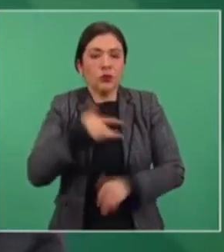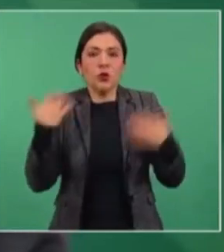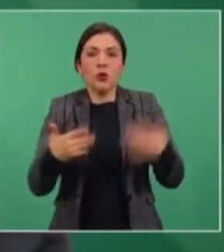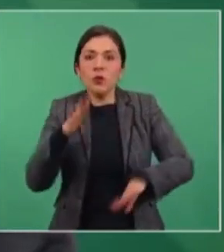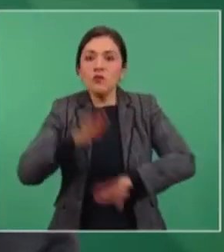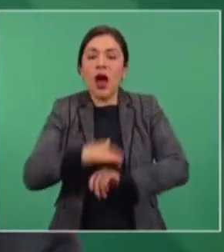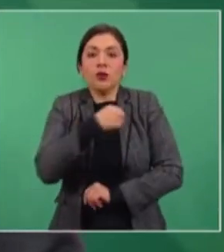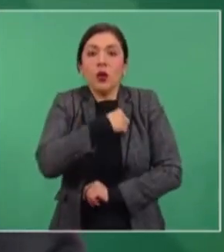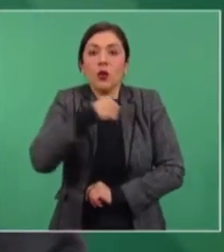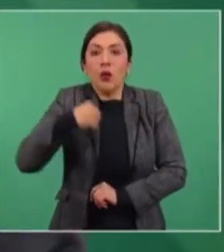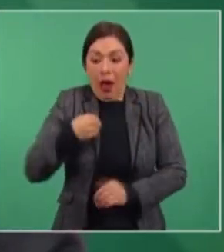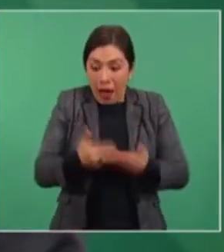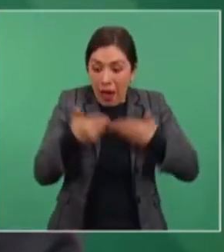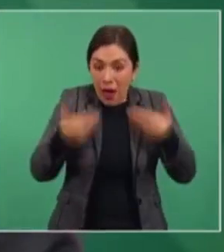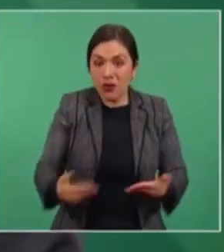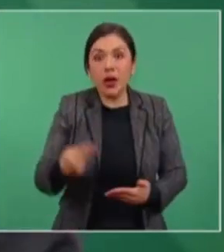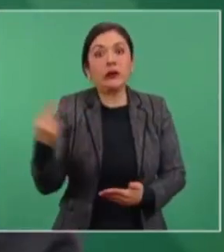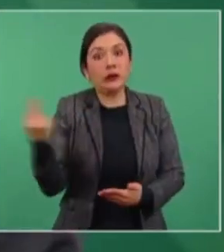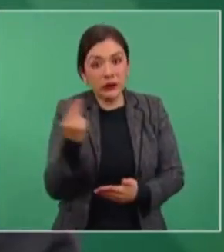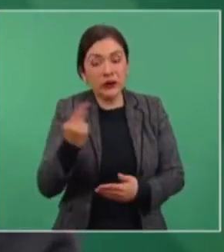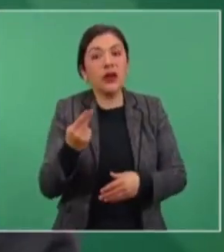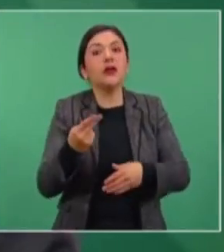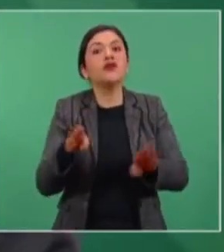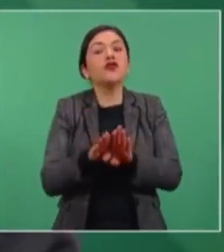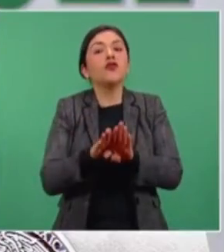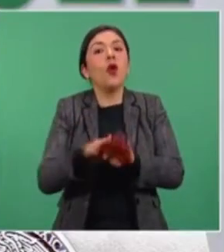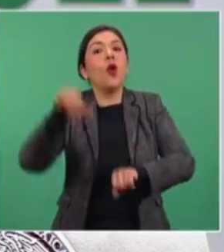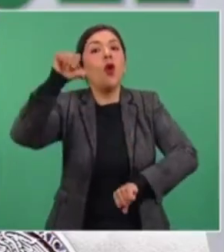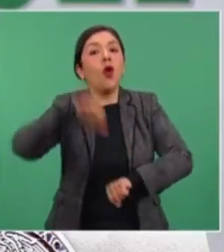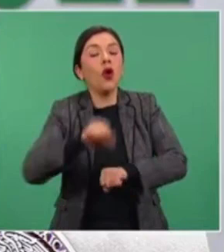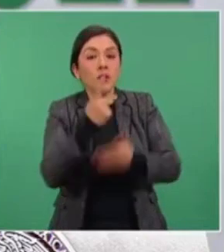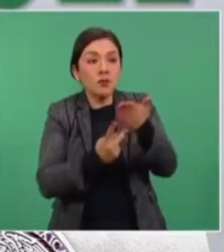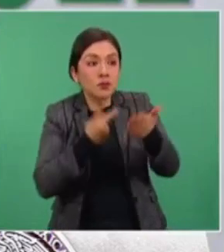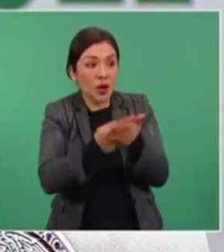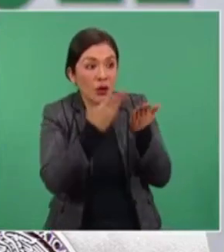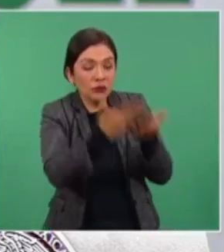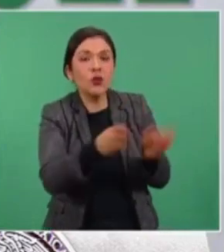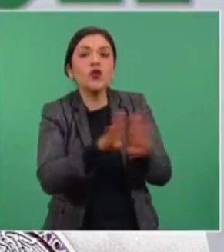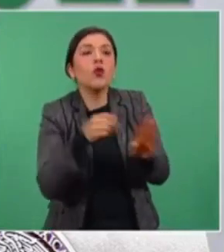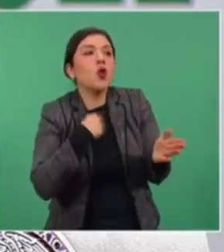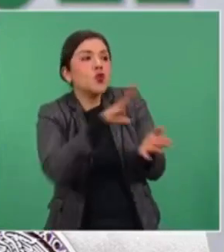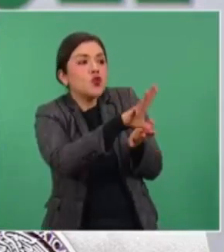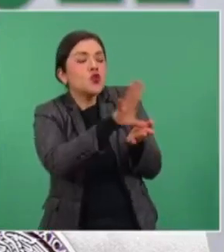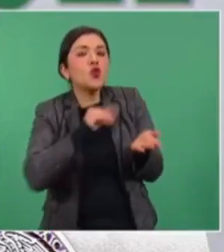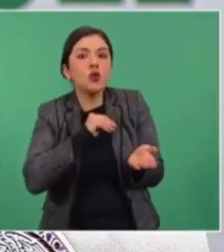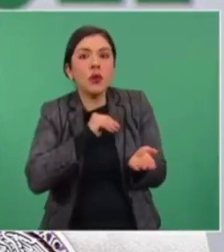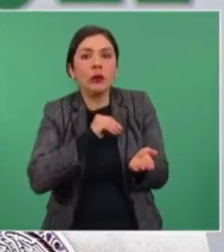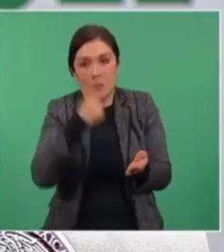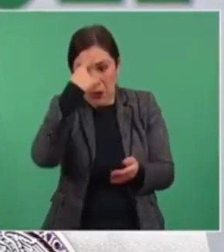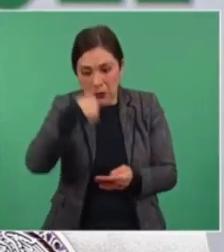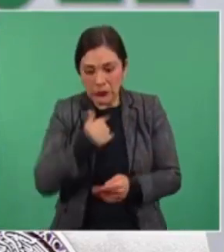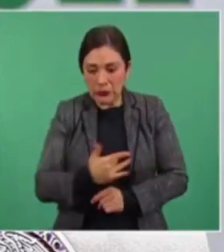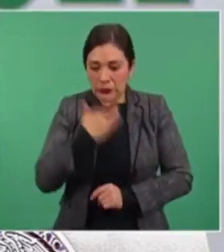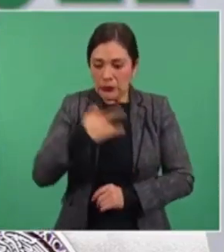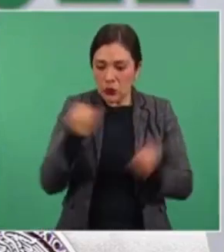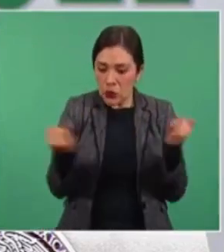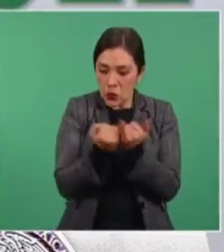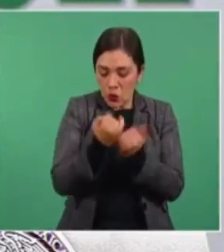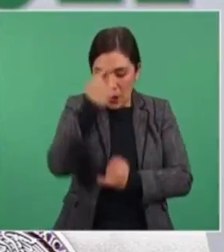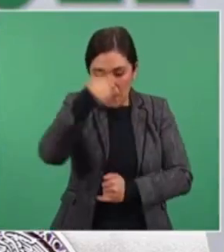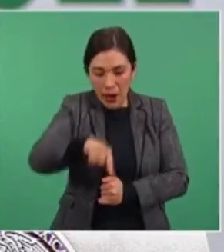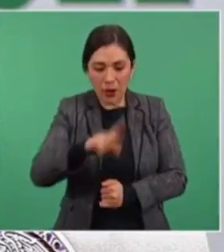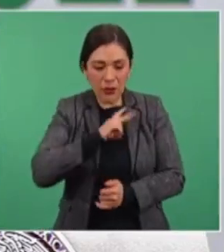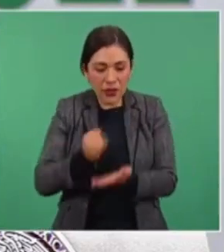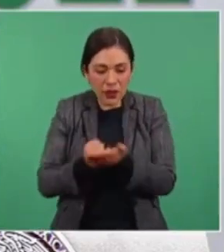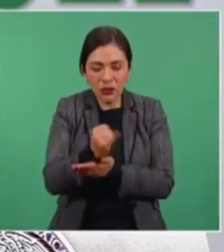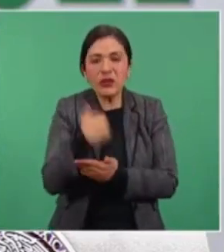más que nunca, a emular a nuestro homenajeado en la medida de nuestras capacidades, en su decisión invariable de